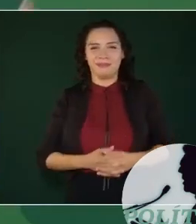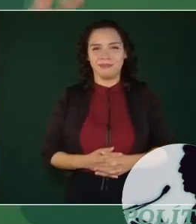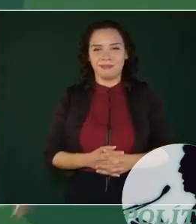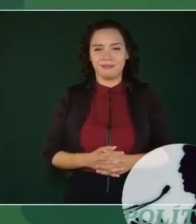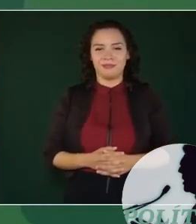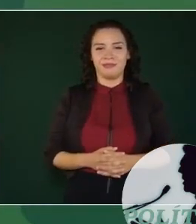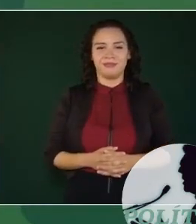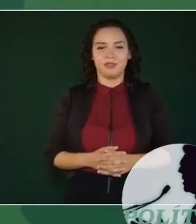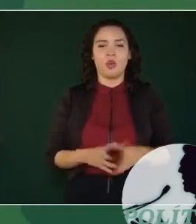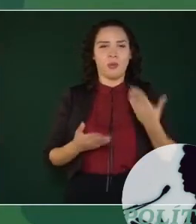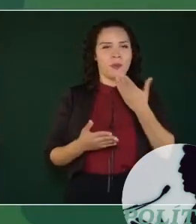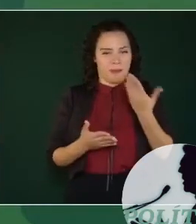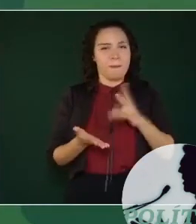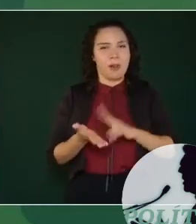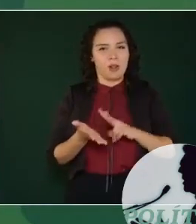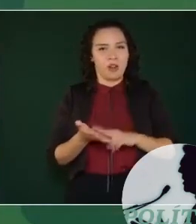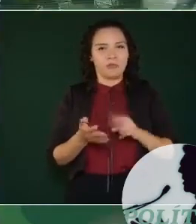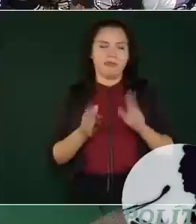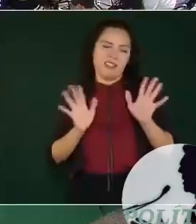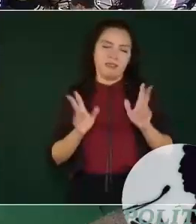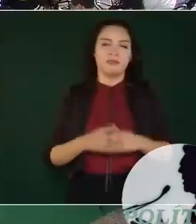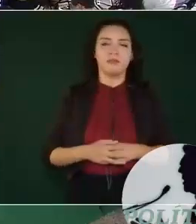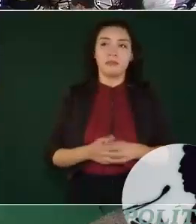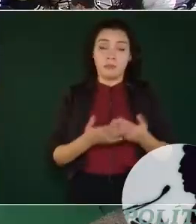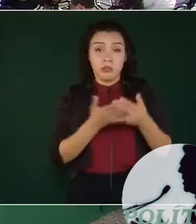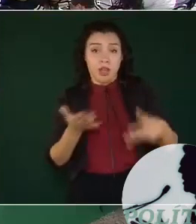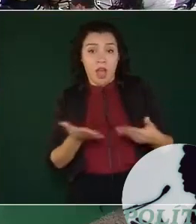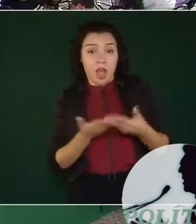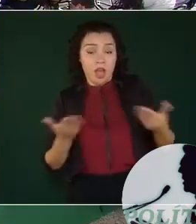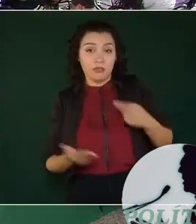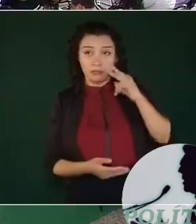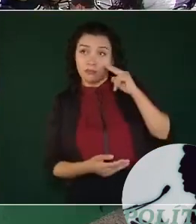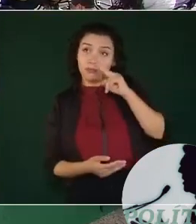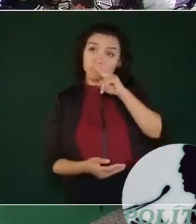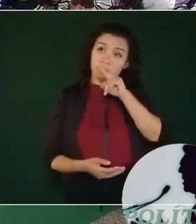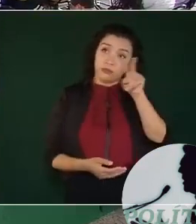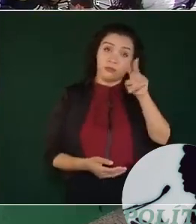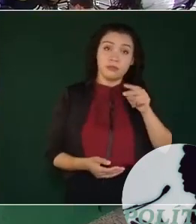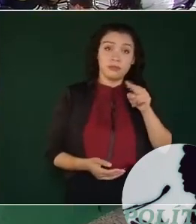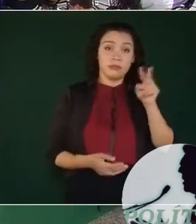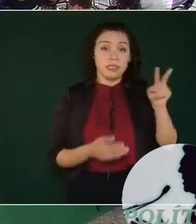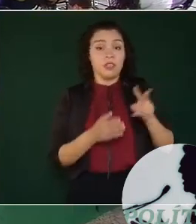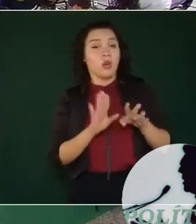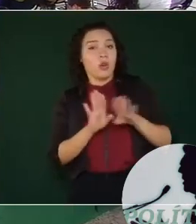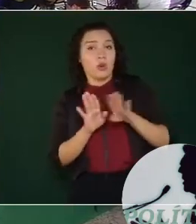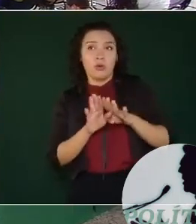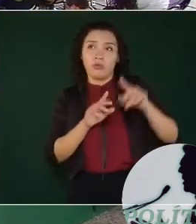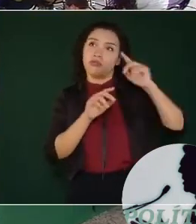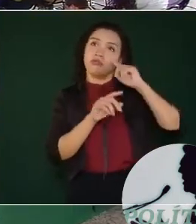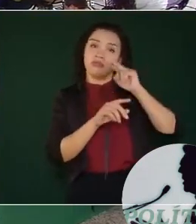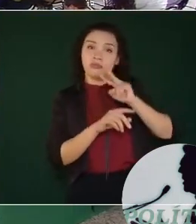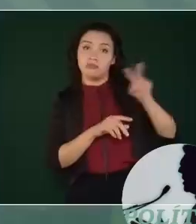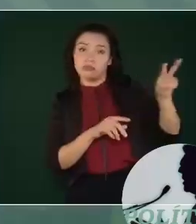para decirlo con toda claridad. Pero aquí está, porque ahora todos nuestros adversarios de la